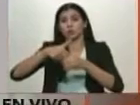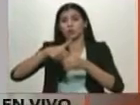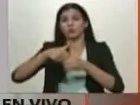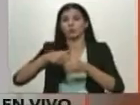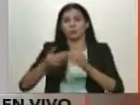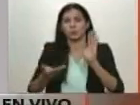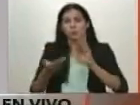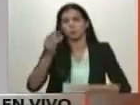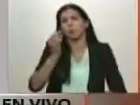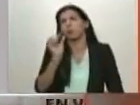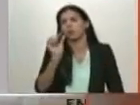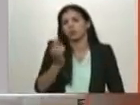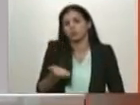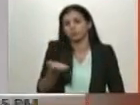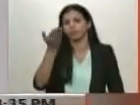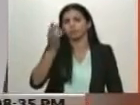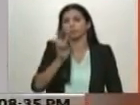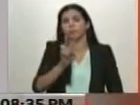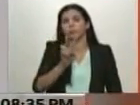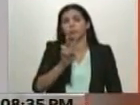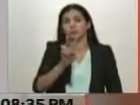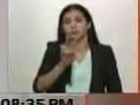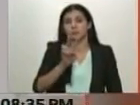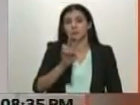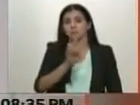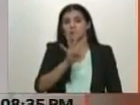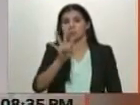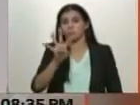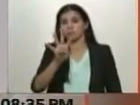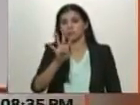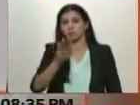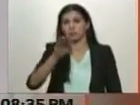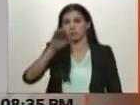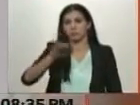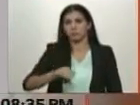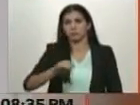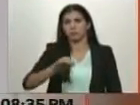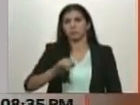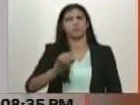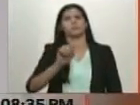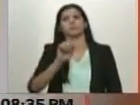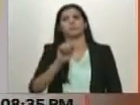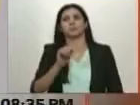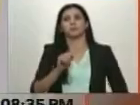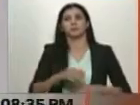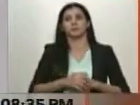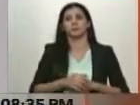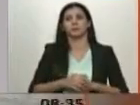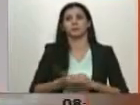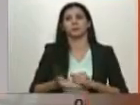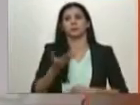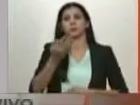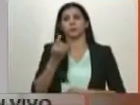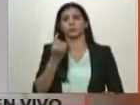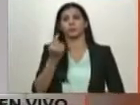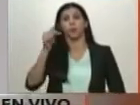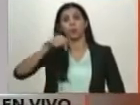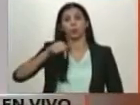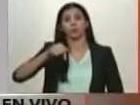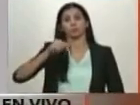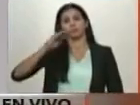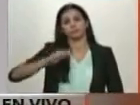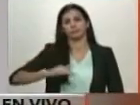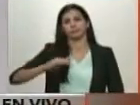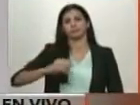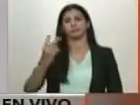barril, bajó a 22, un dólar punto 65. Hoy tuvo un